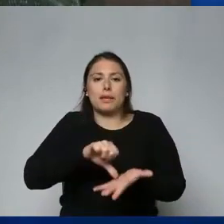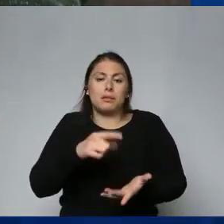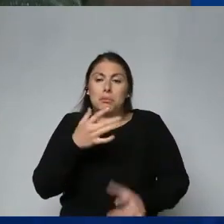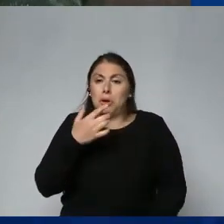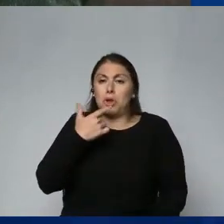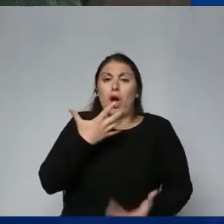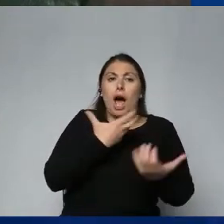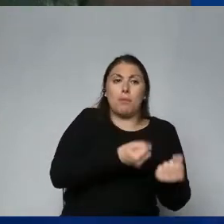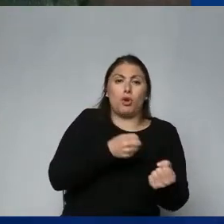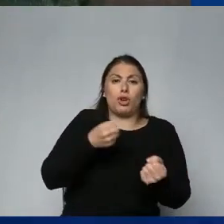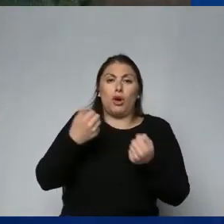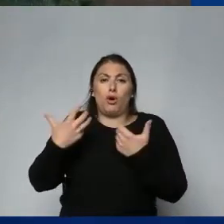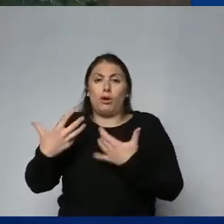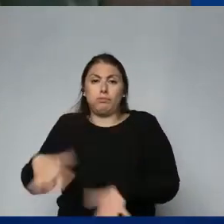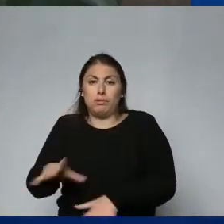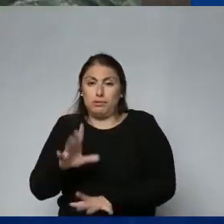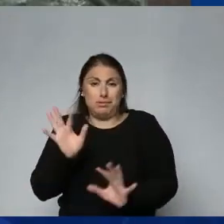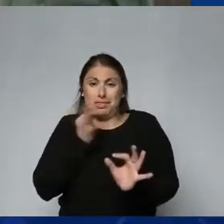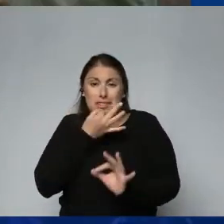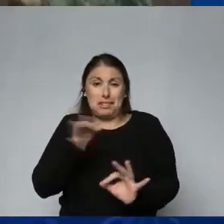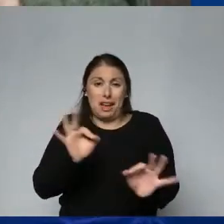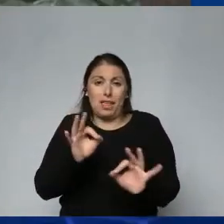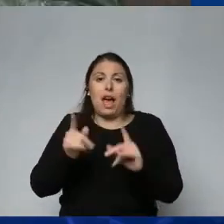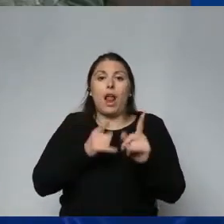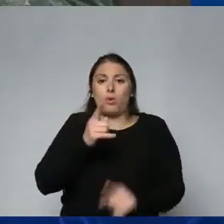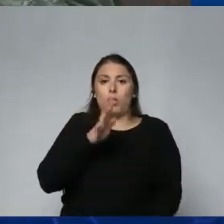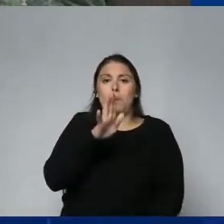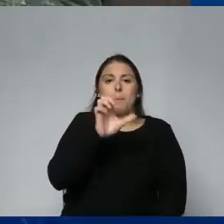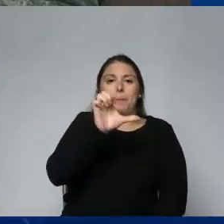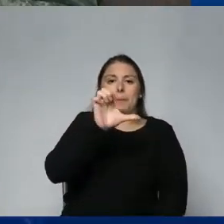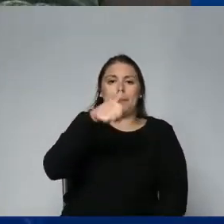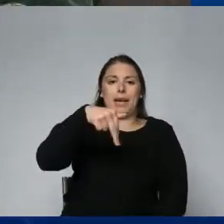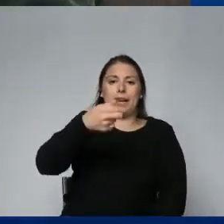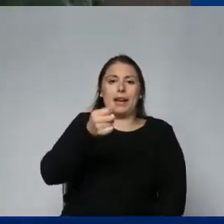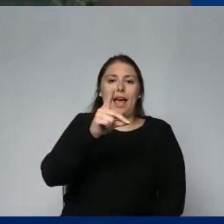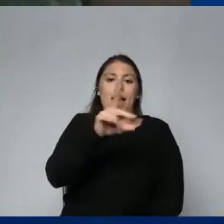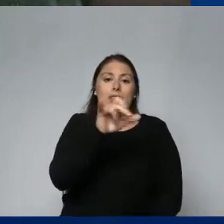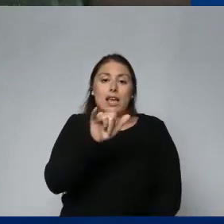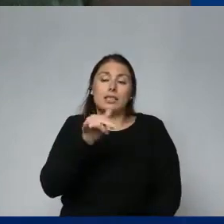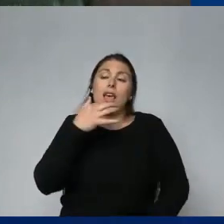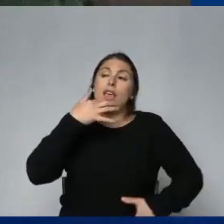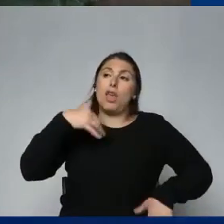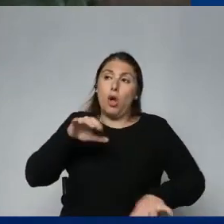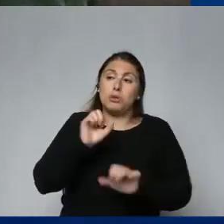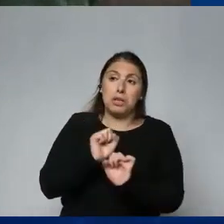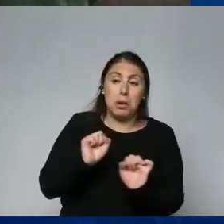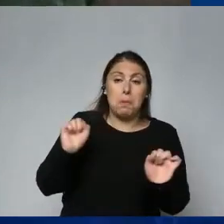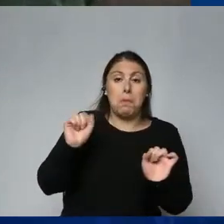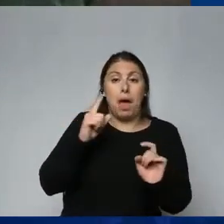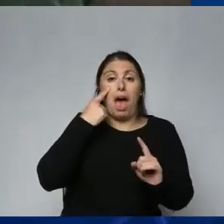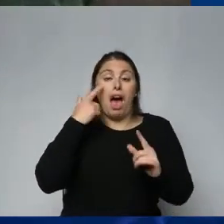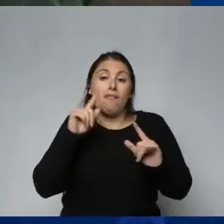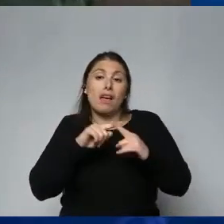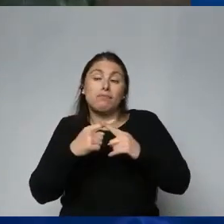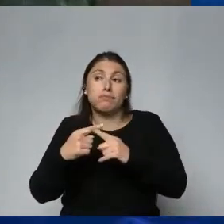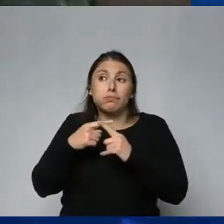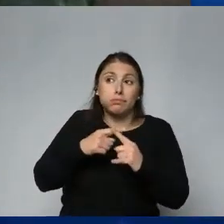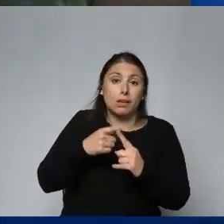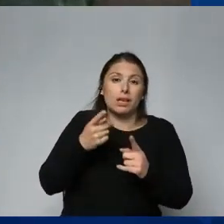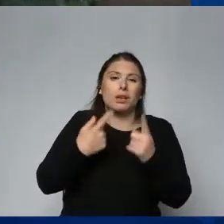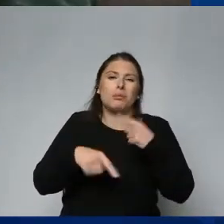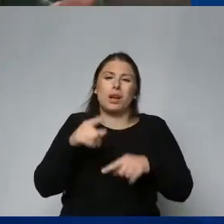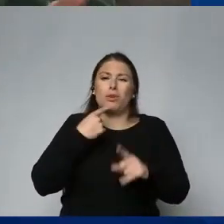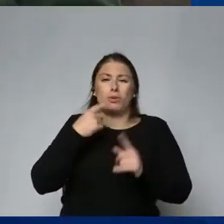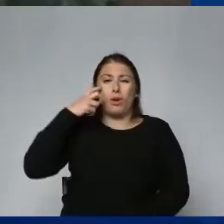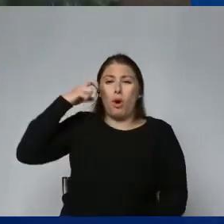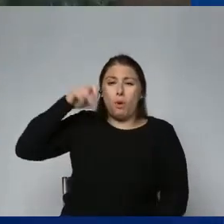Hay algún senador como Penades que se manifestó como dispuesto, pero hay opiniones